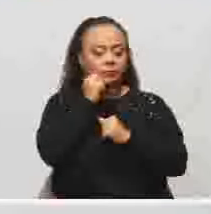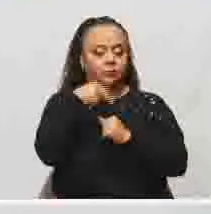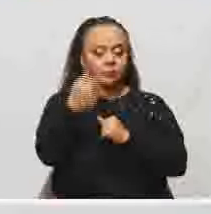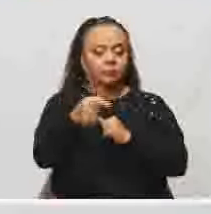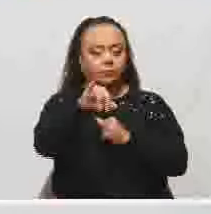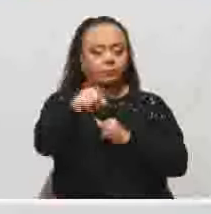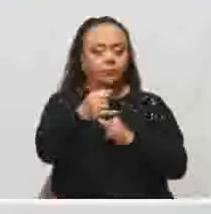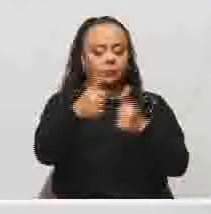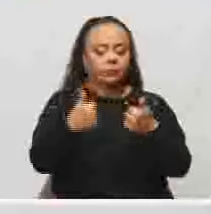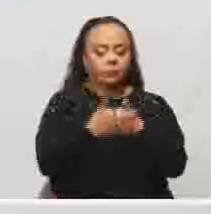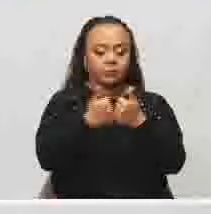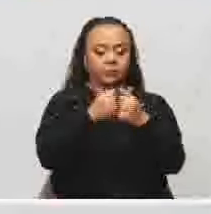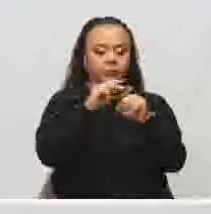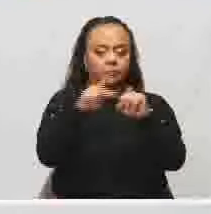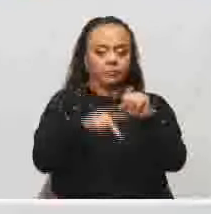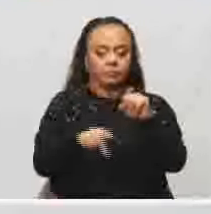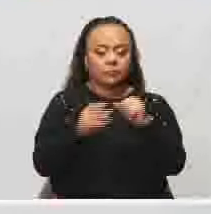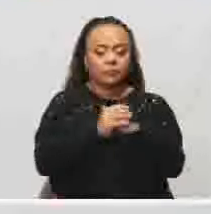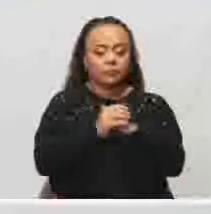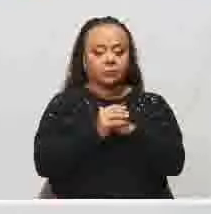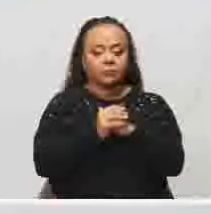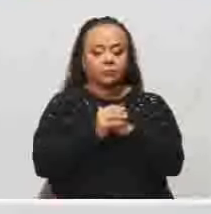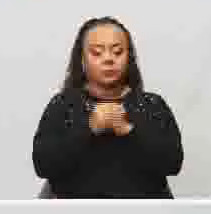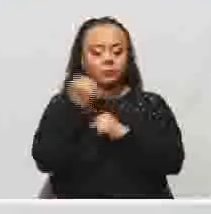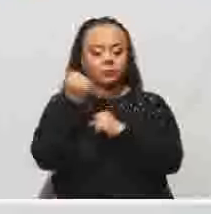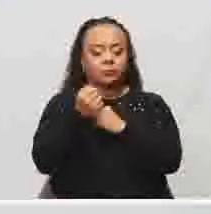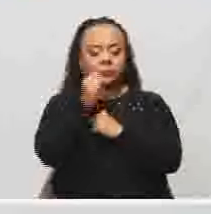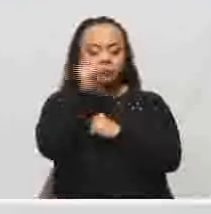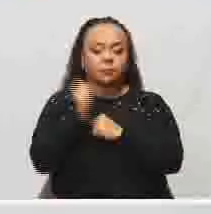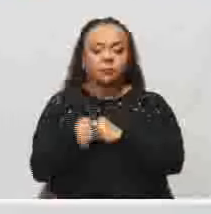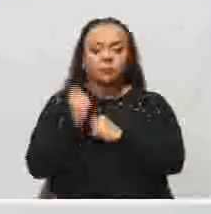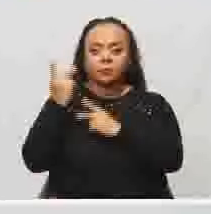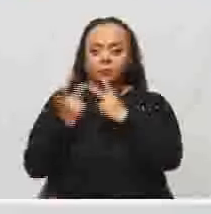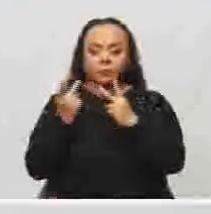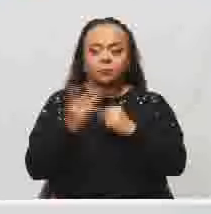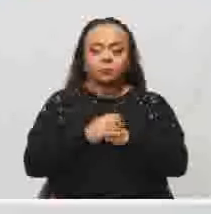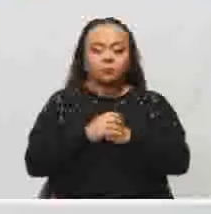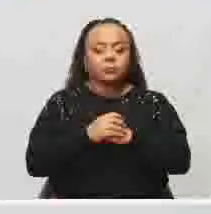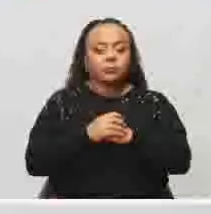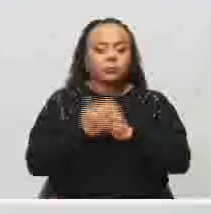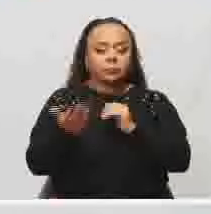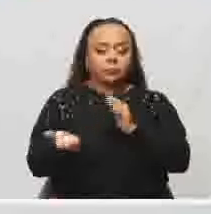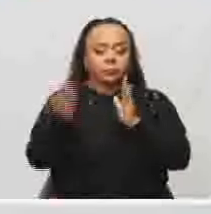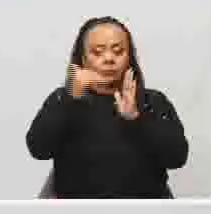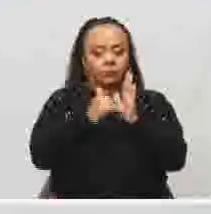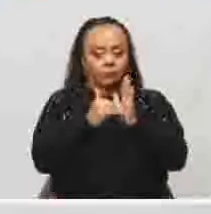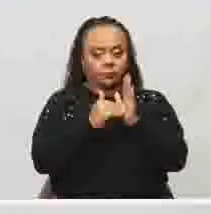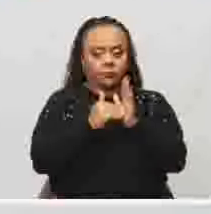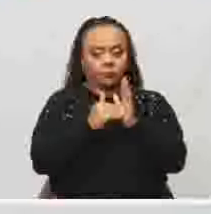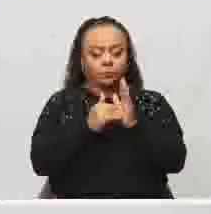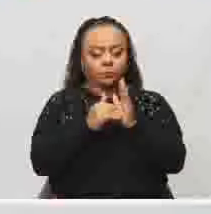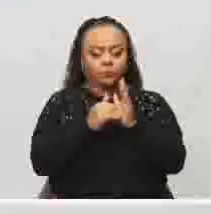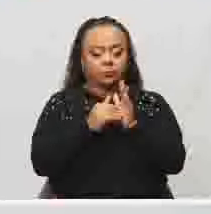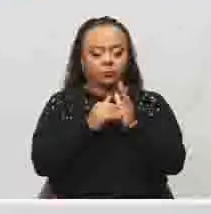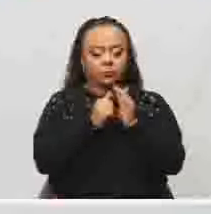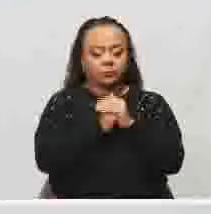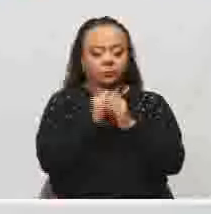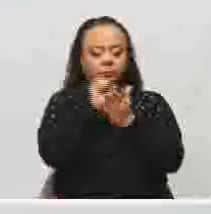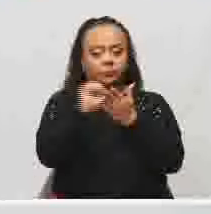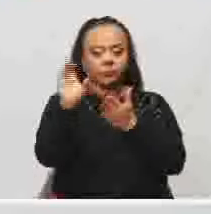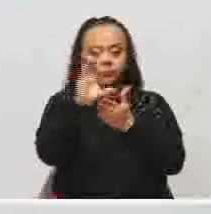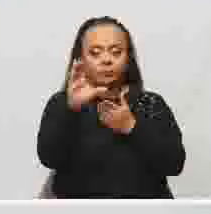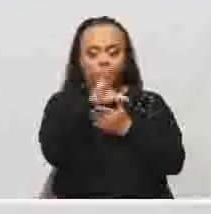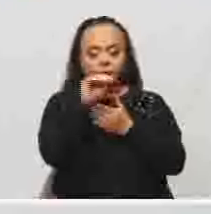municipal de Pérez Celedón es visita aprisa que viene de ganar el clásico luego reciben a Santos en el estadio